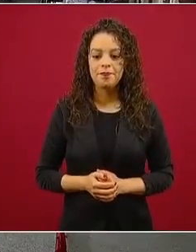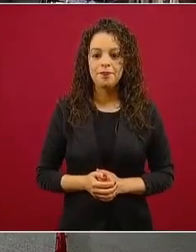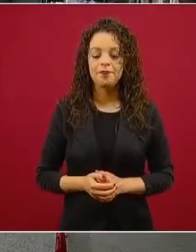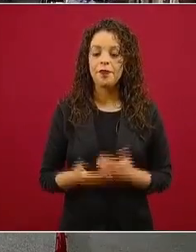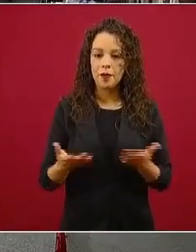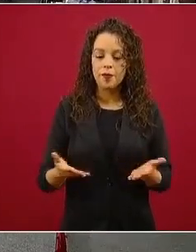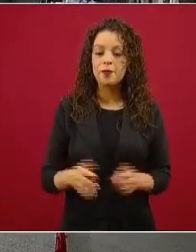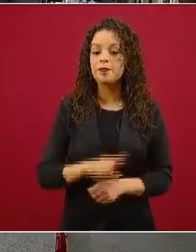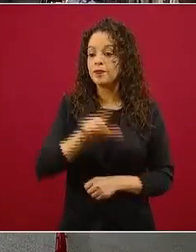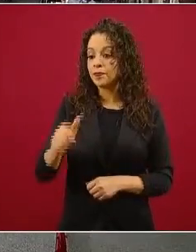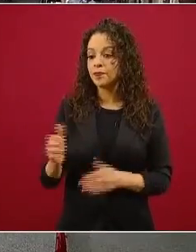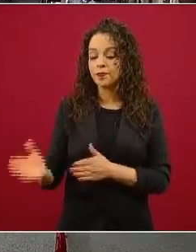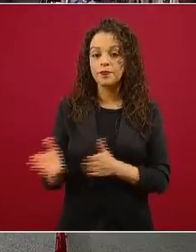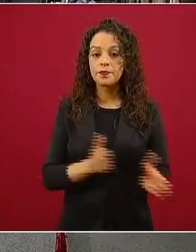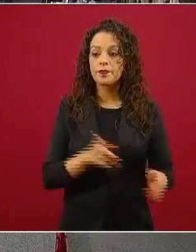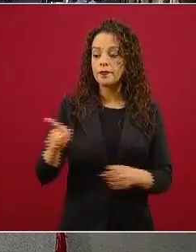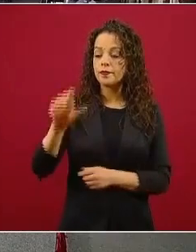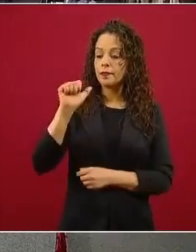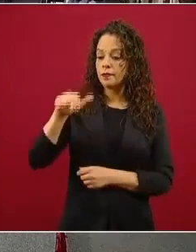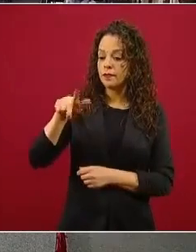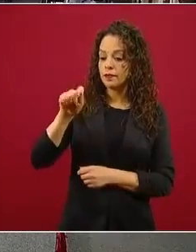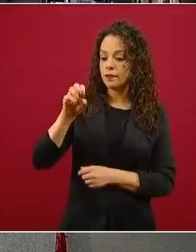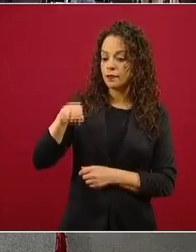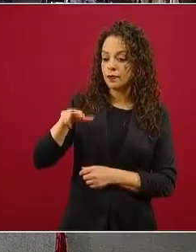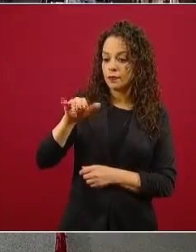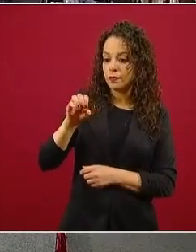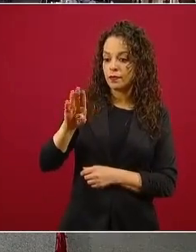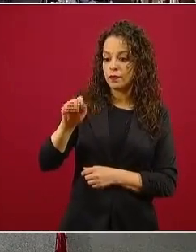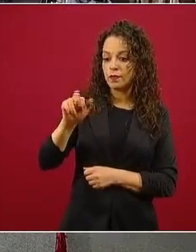Antonio Baranda.